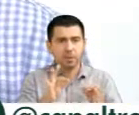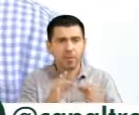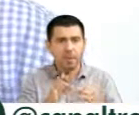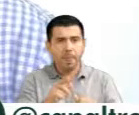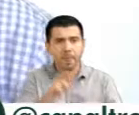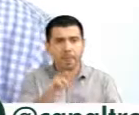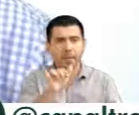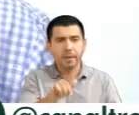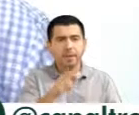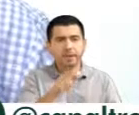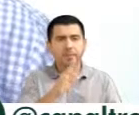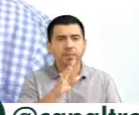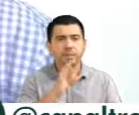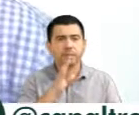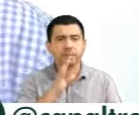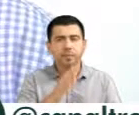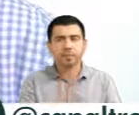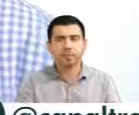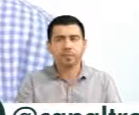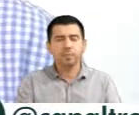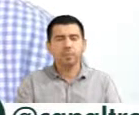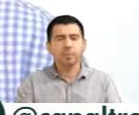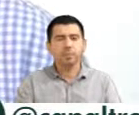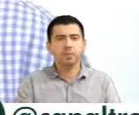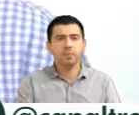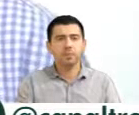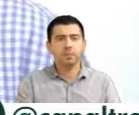esto es lo que estamos solicitando a los